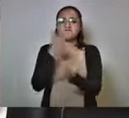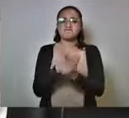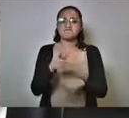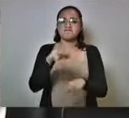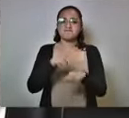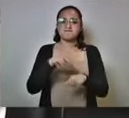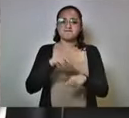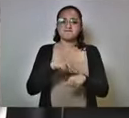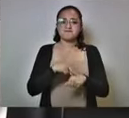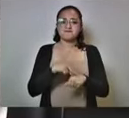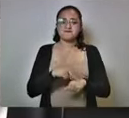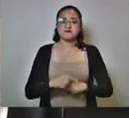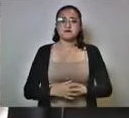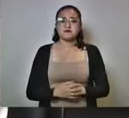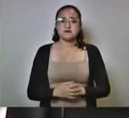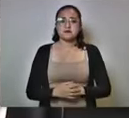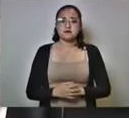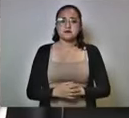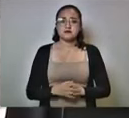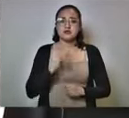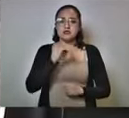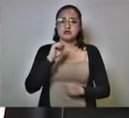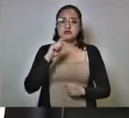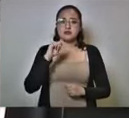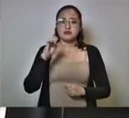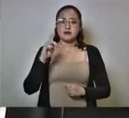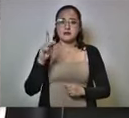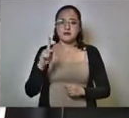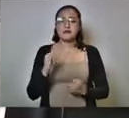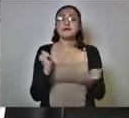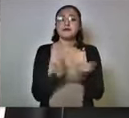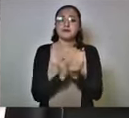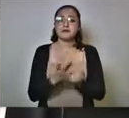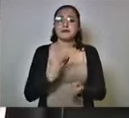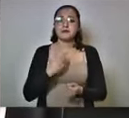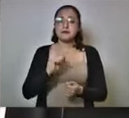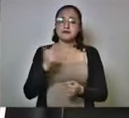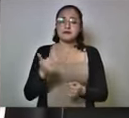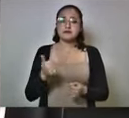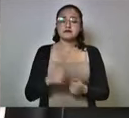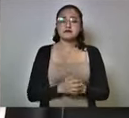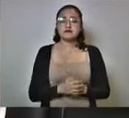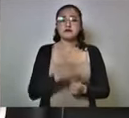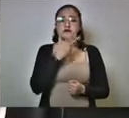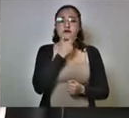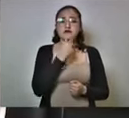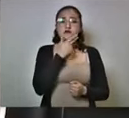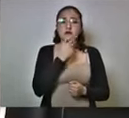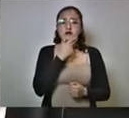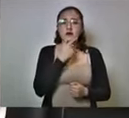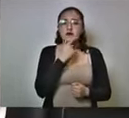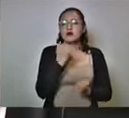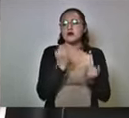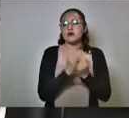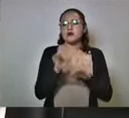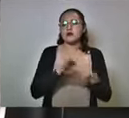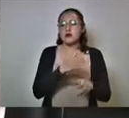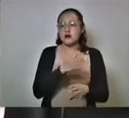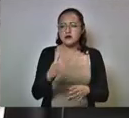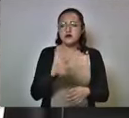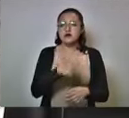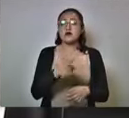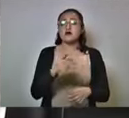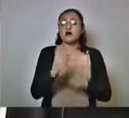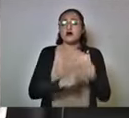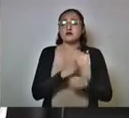de llegada a los servicios. En el ISTEP tenemos también a otro masculino campesino de